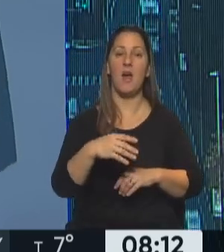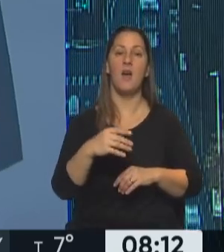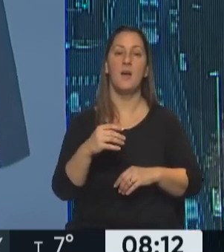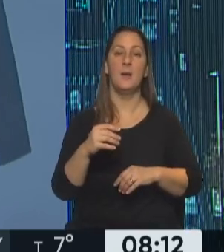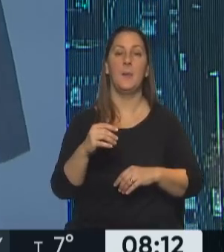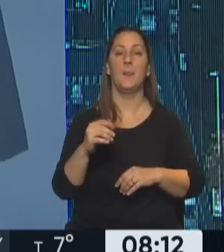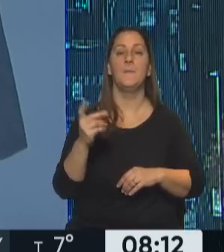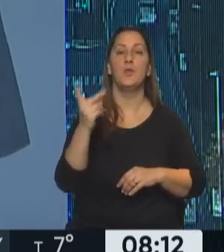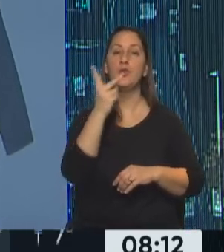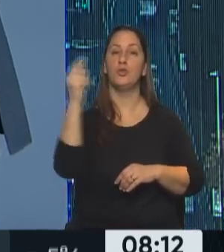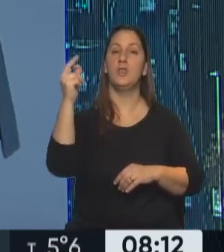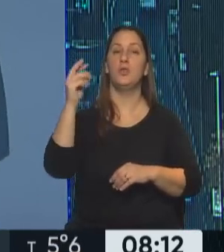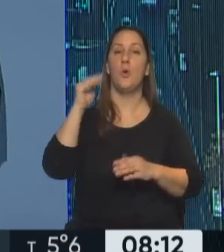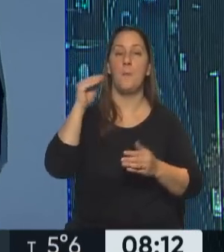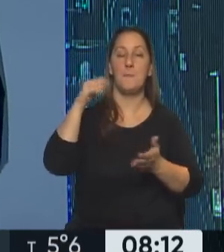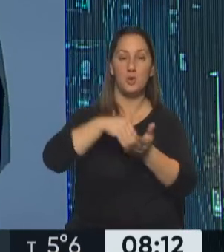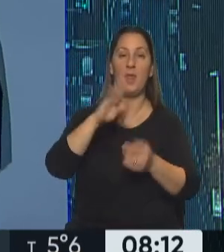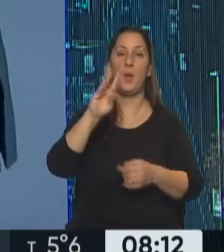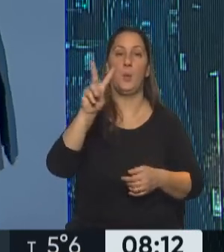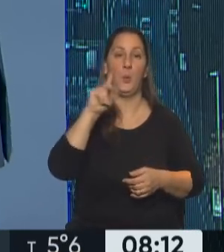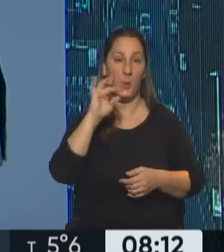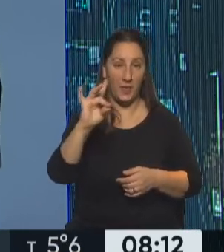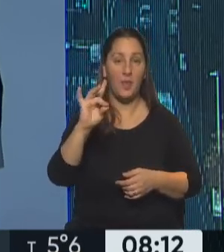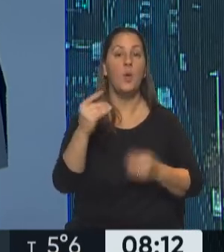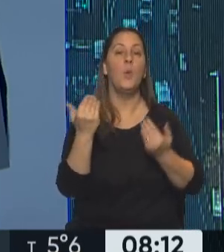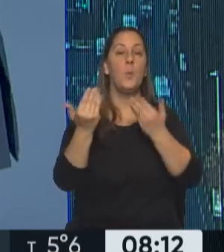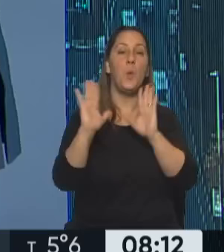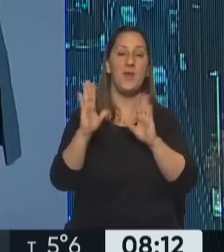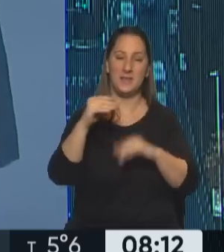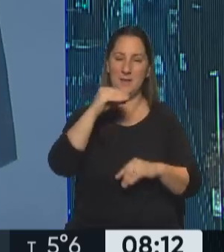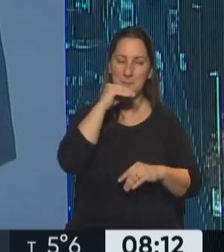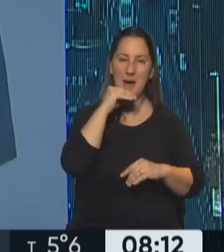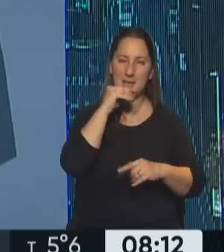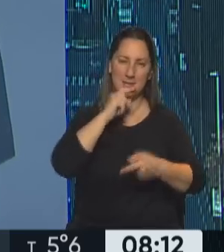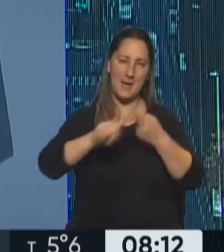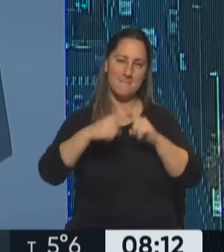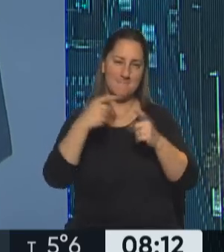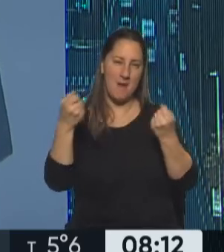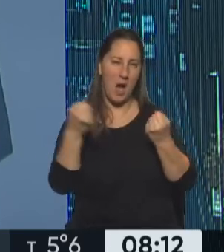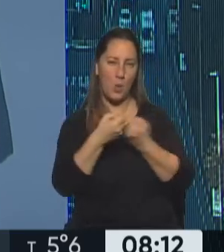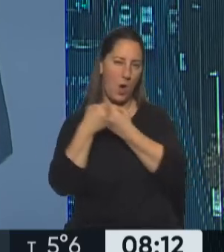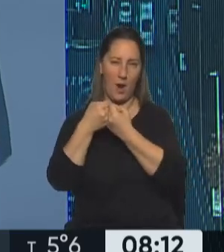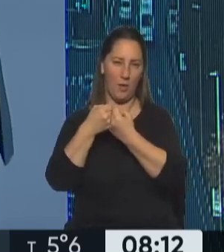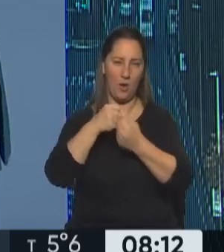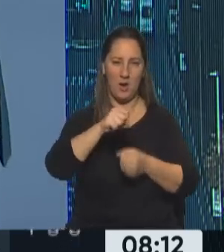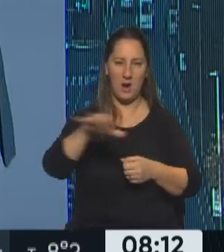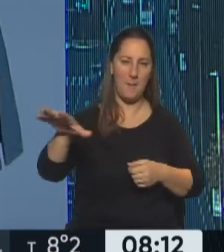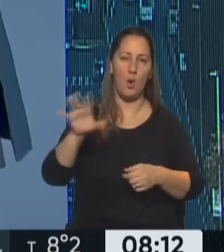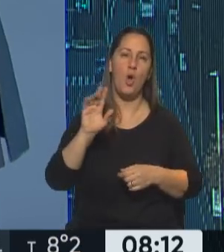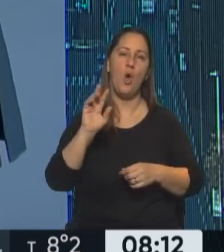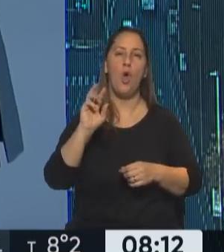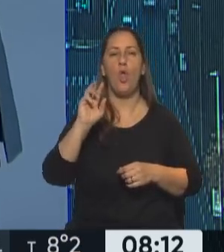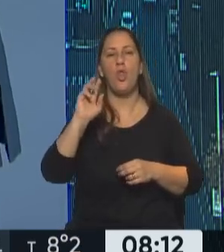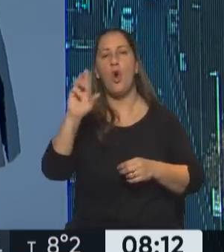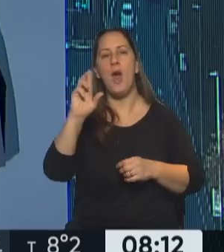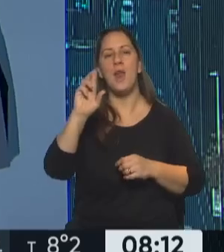pero son los 200 millones del BID. Es muy probable que Sergio Massa llegue a un acuerdo con el campo por este dólar mal llamado